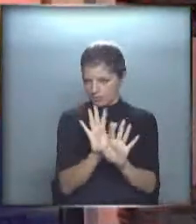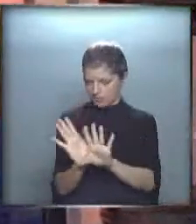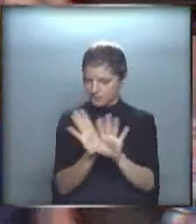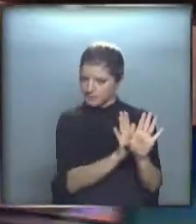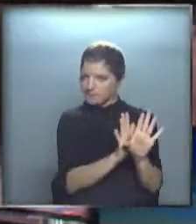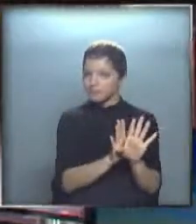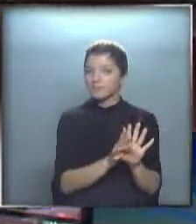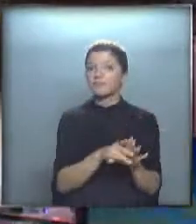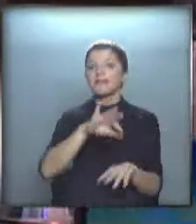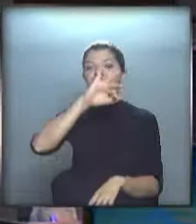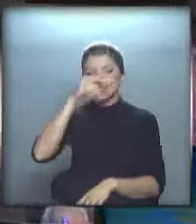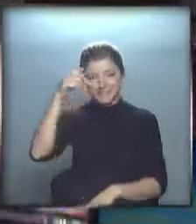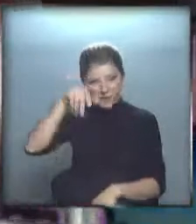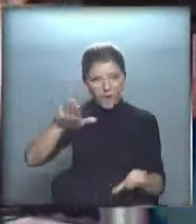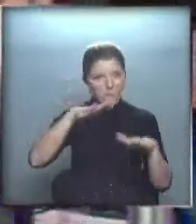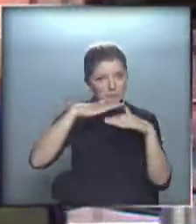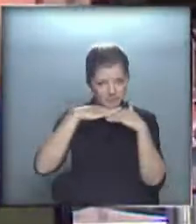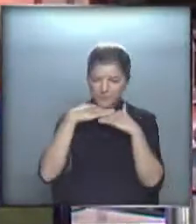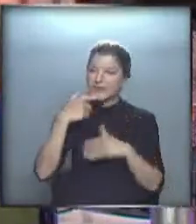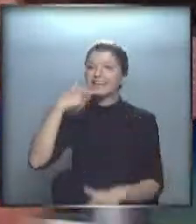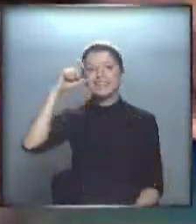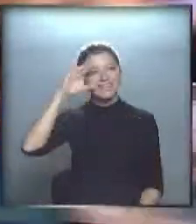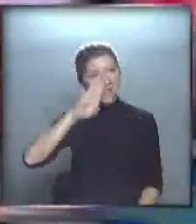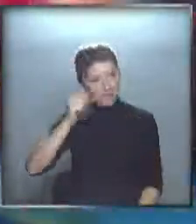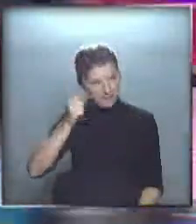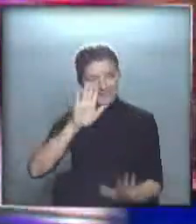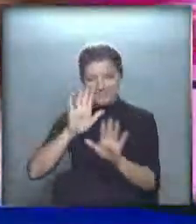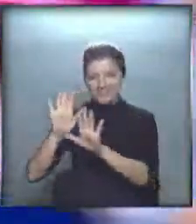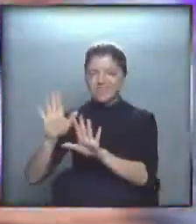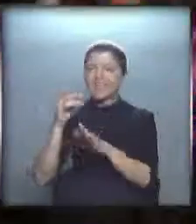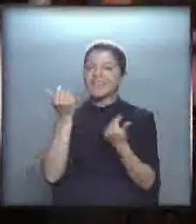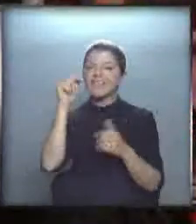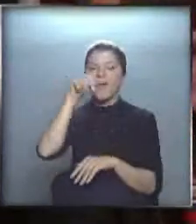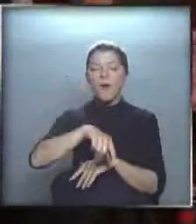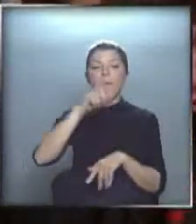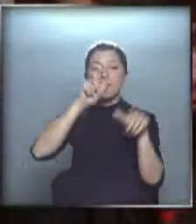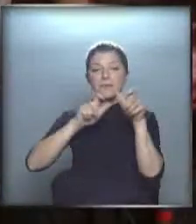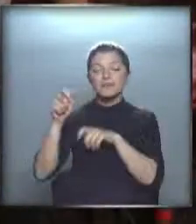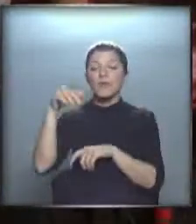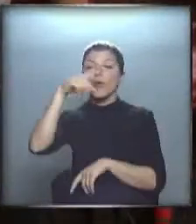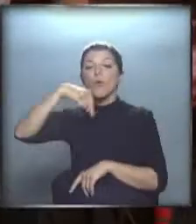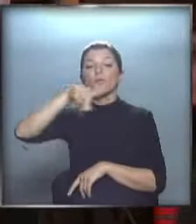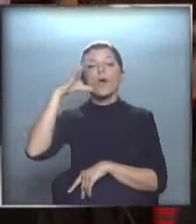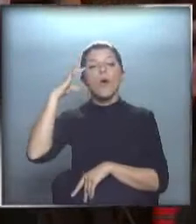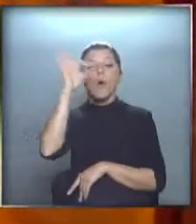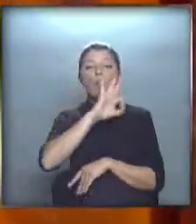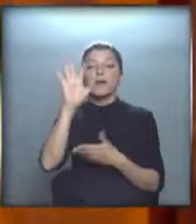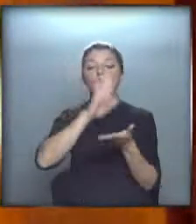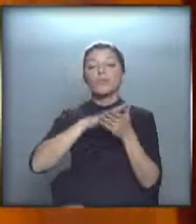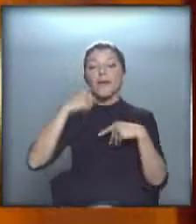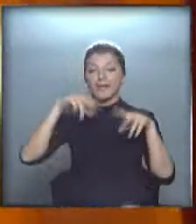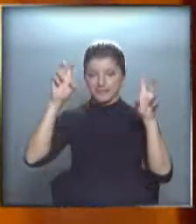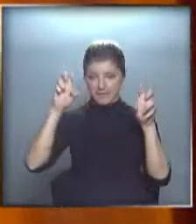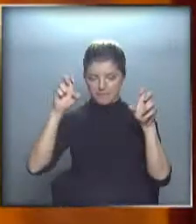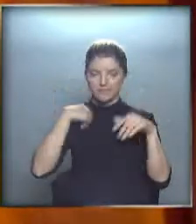No da ejemplos. Sí, ahí voy a la tribuna, Sebas, ahí voy a la tribuna. Gente, a ver, la opinión sobre esto, ¿no? Termina el